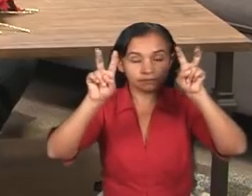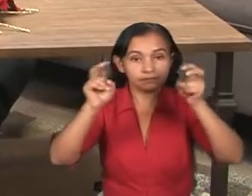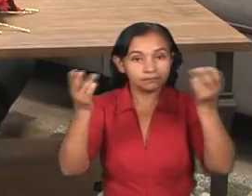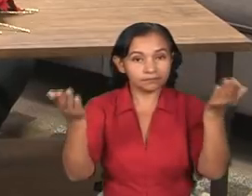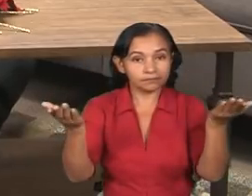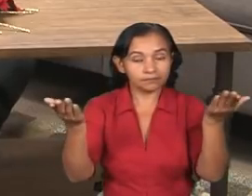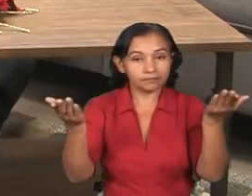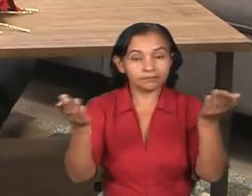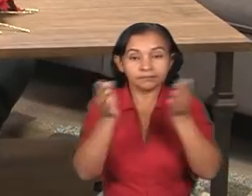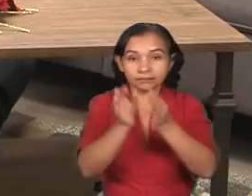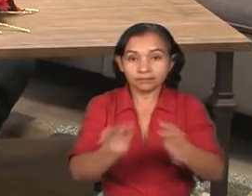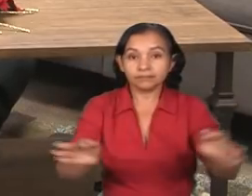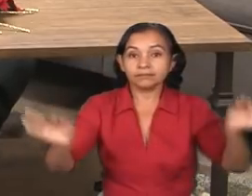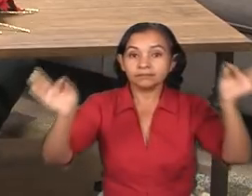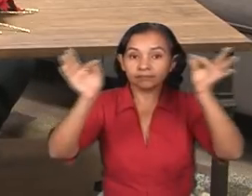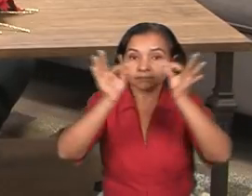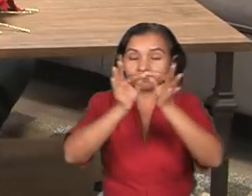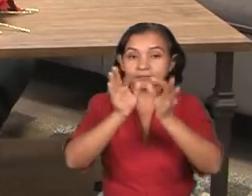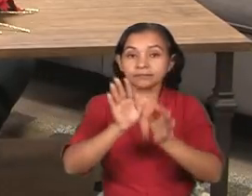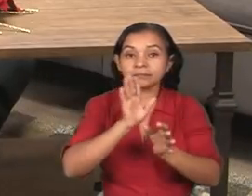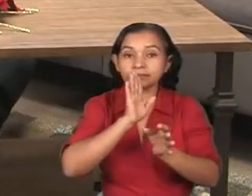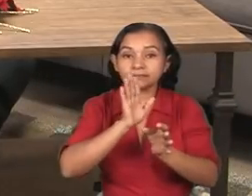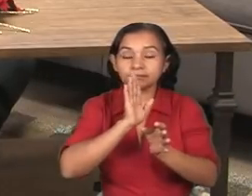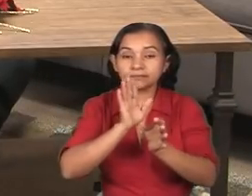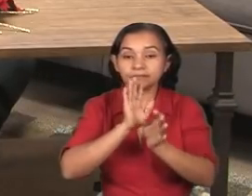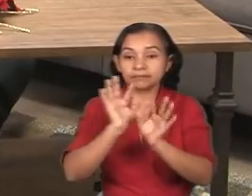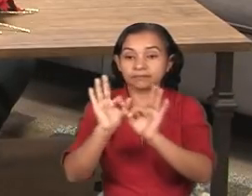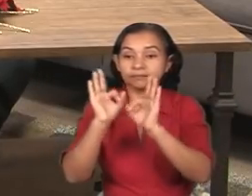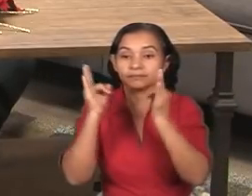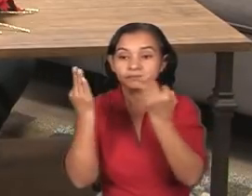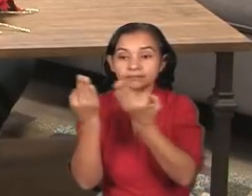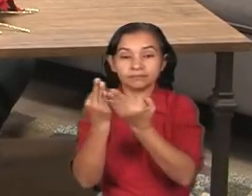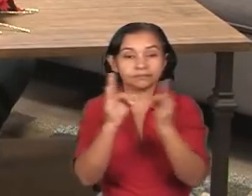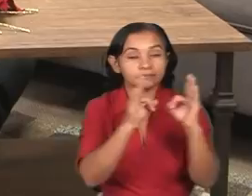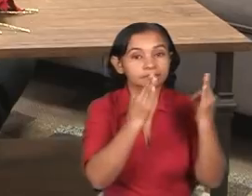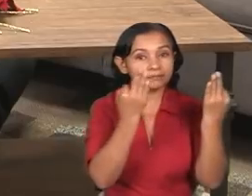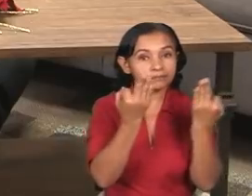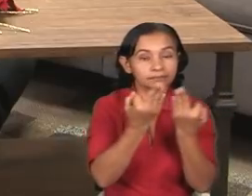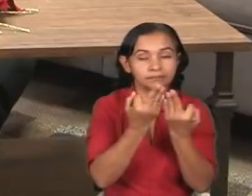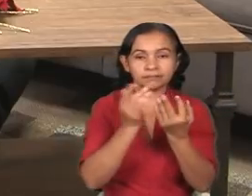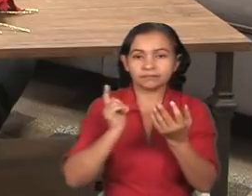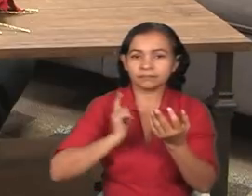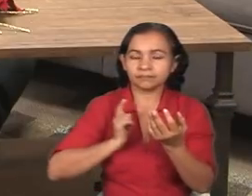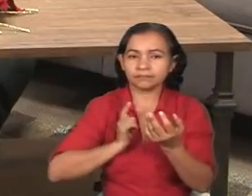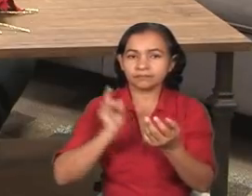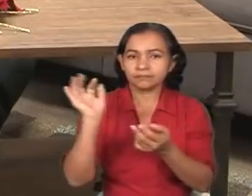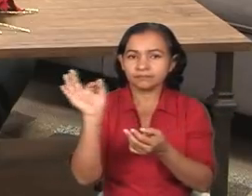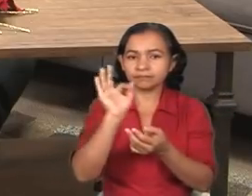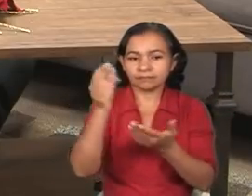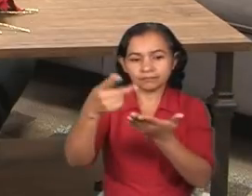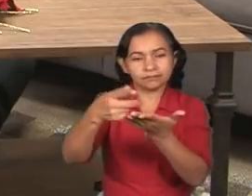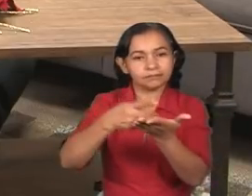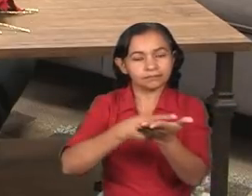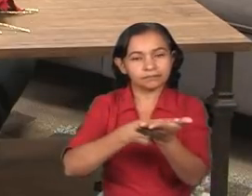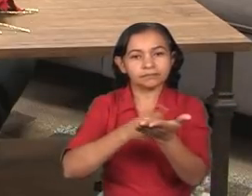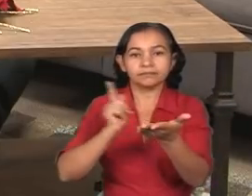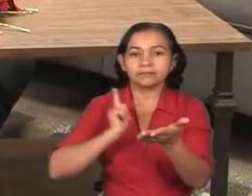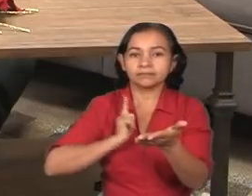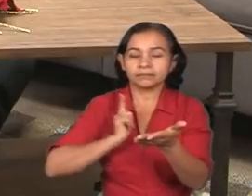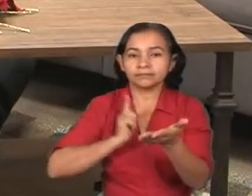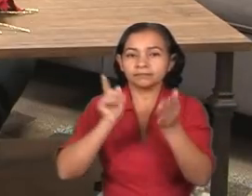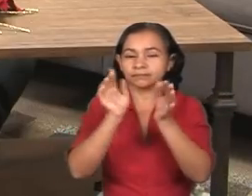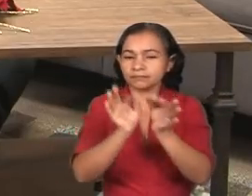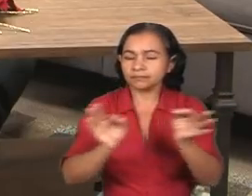conversa, pero que es muy importante. Nosotros lo conversamos con nuestras familias. Nosotros tenemos una modalidad que cuando ejecutamos un proyecto tenemos un componente